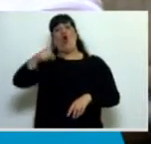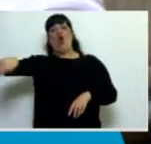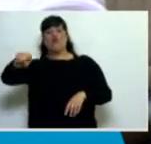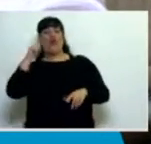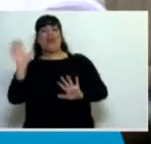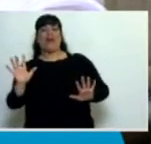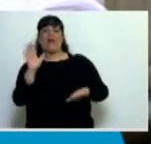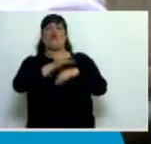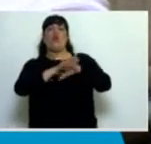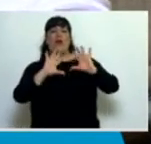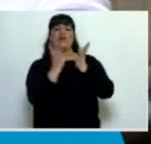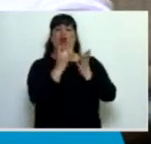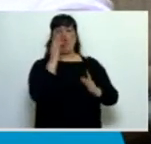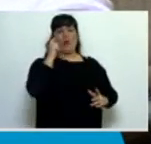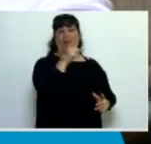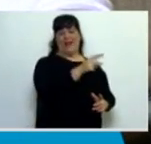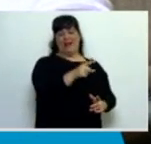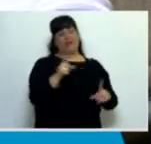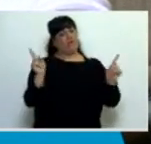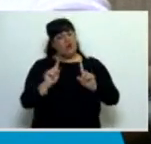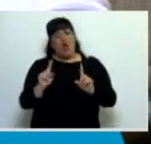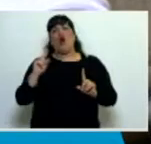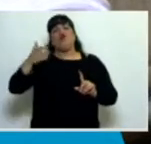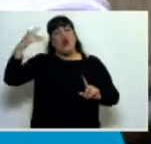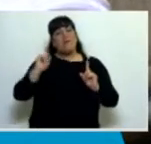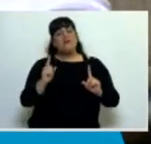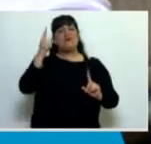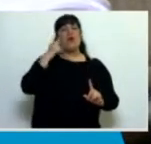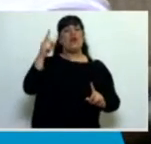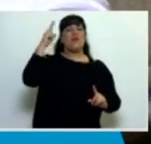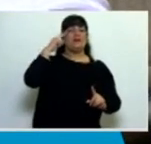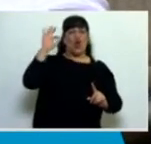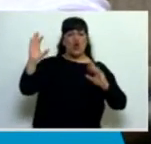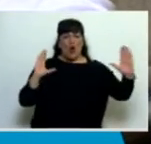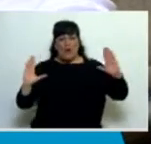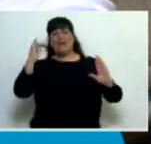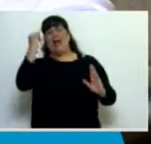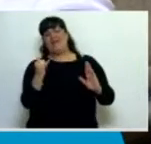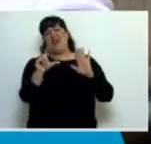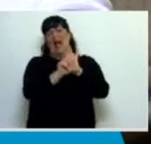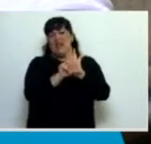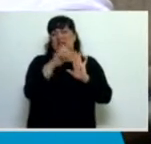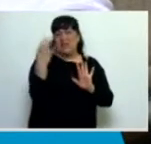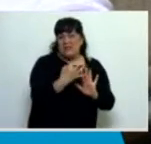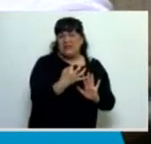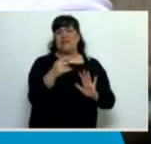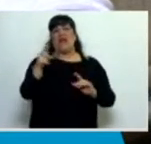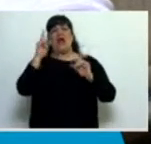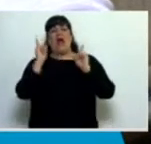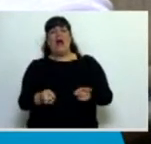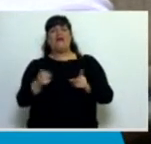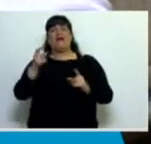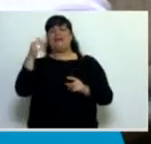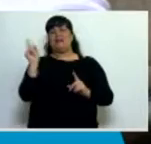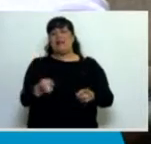ver. Todos los procedimientos de las décadas del 90 contaron con leyes especiales, contaron con las autorizaciones